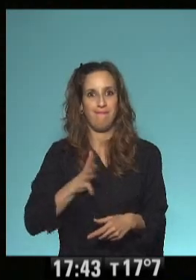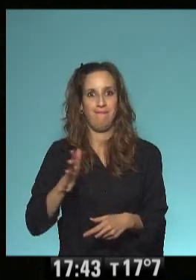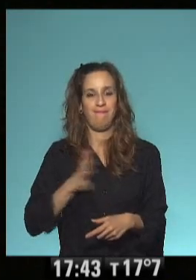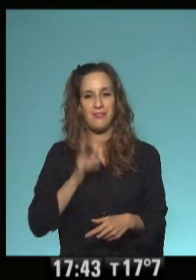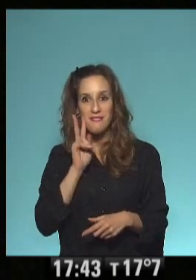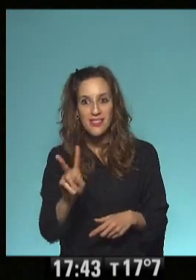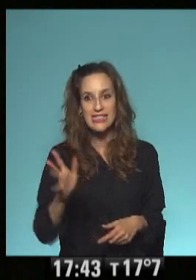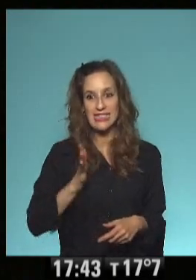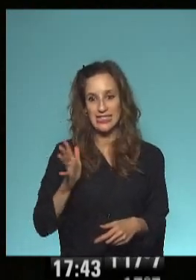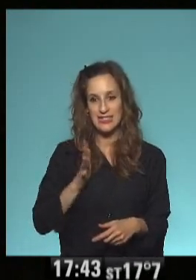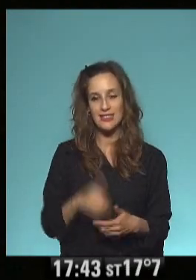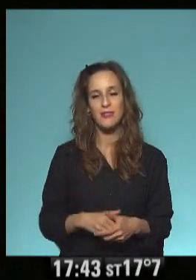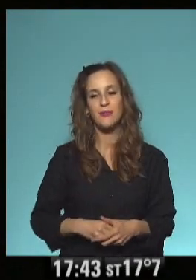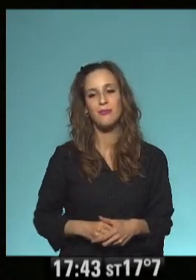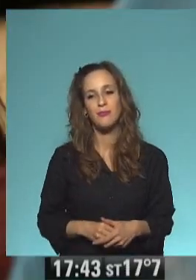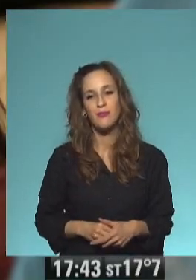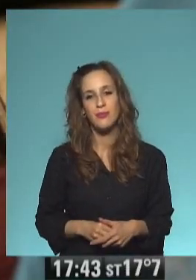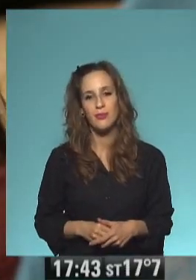mismo. Es buenísimo.